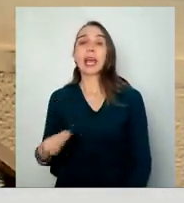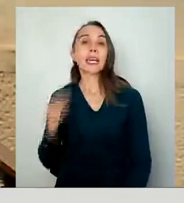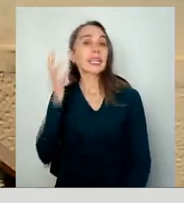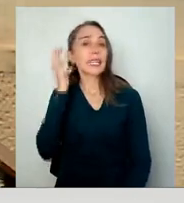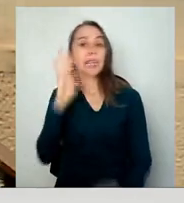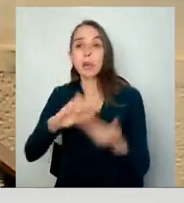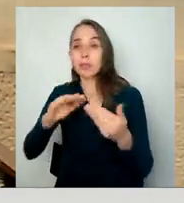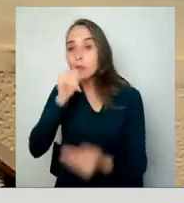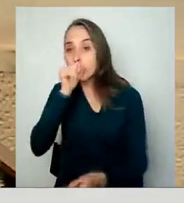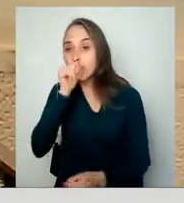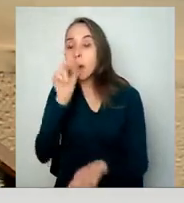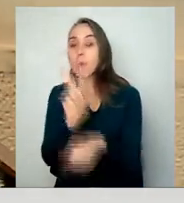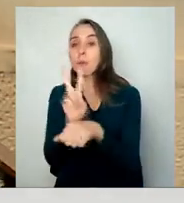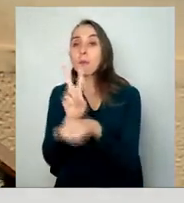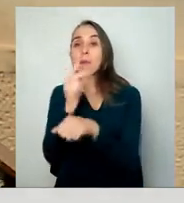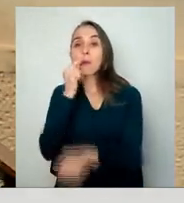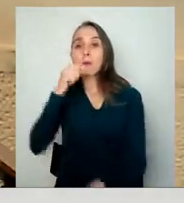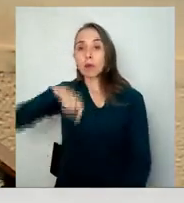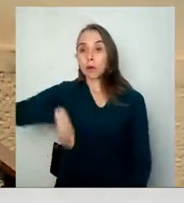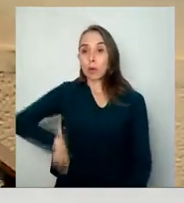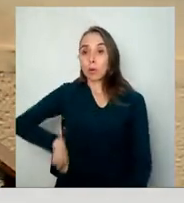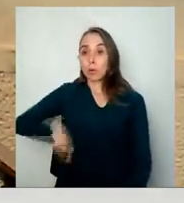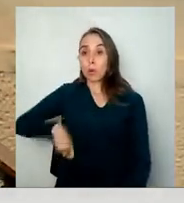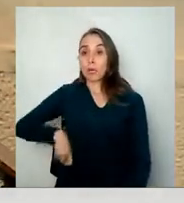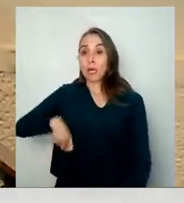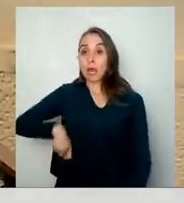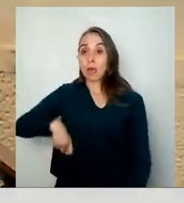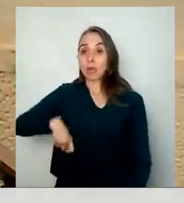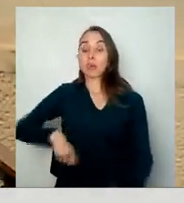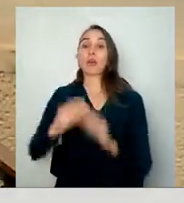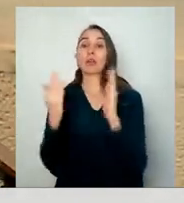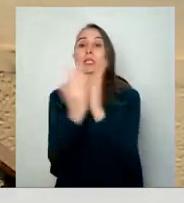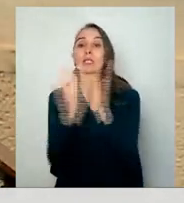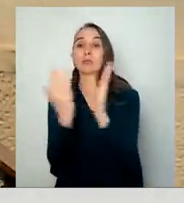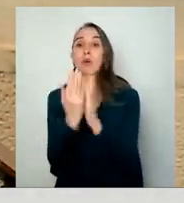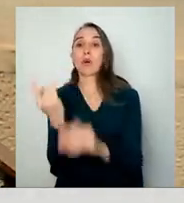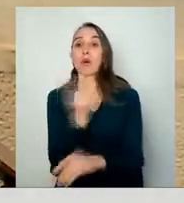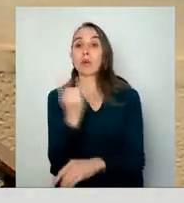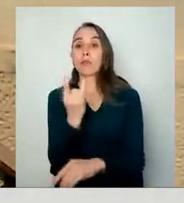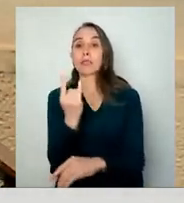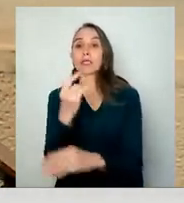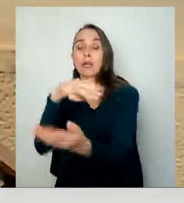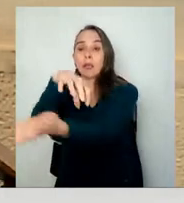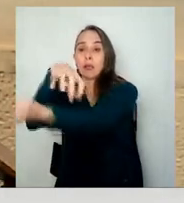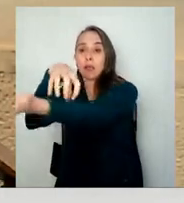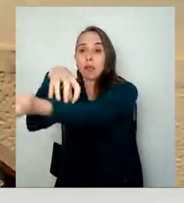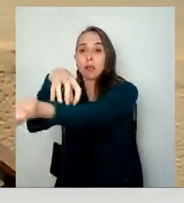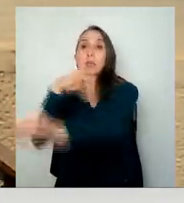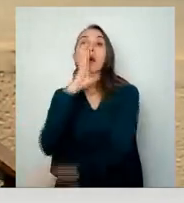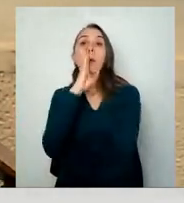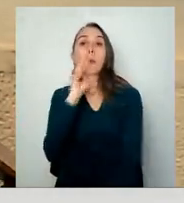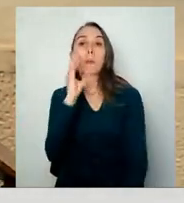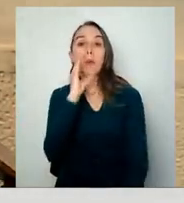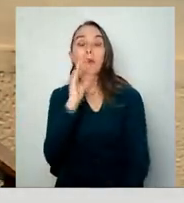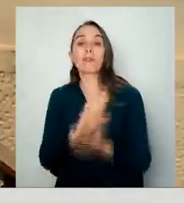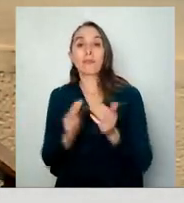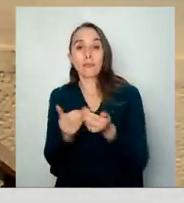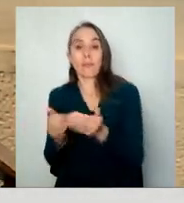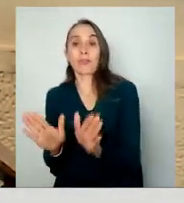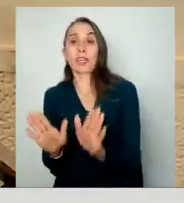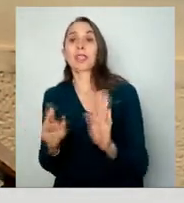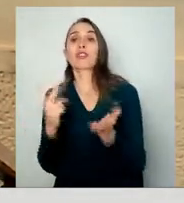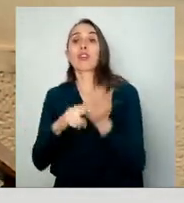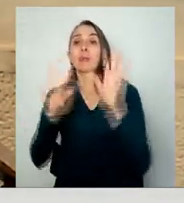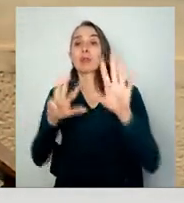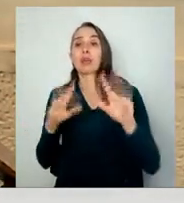profesor jubilado que estudió en una universidad la región del biobío egresó el año 2019 y el examen